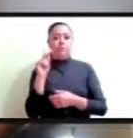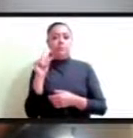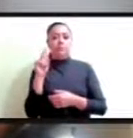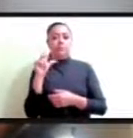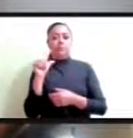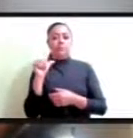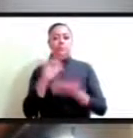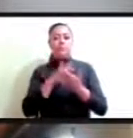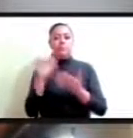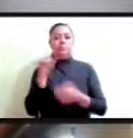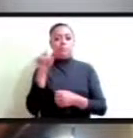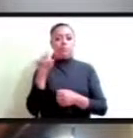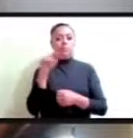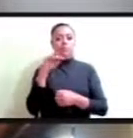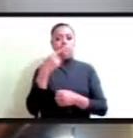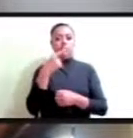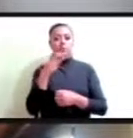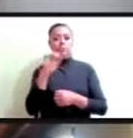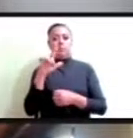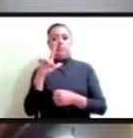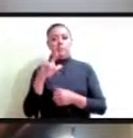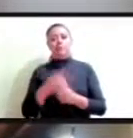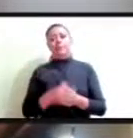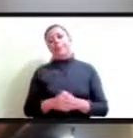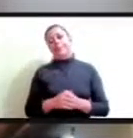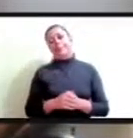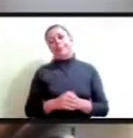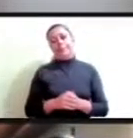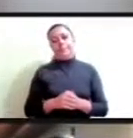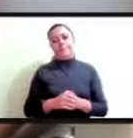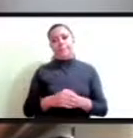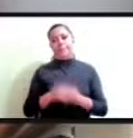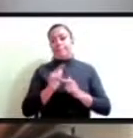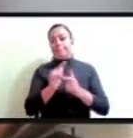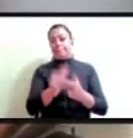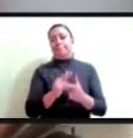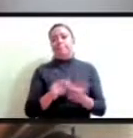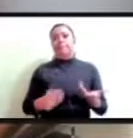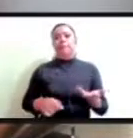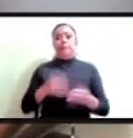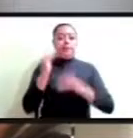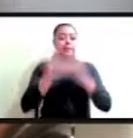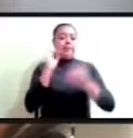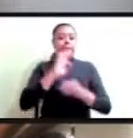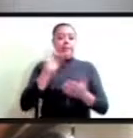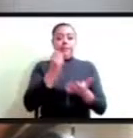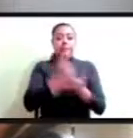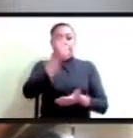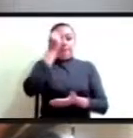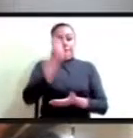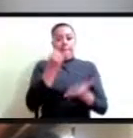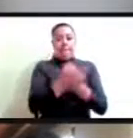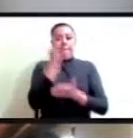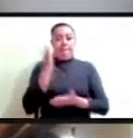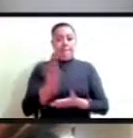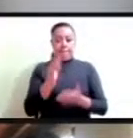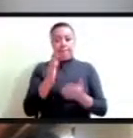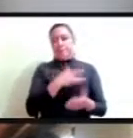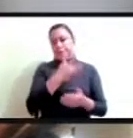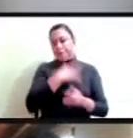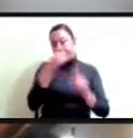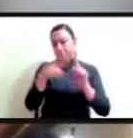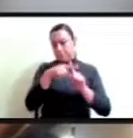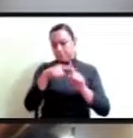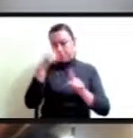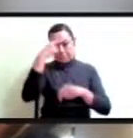El siguiente punto del orden del día es la discusión en su caso aprobación del dictamen en sentido positivo a la proposición con punto de acuerdo por el que se exhorta al titular